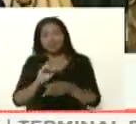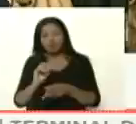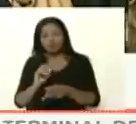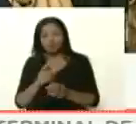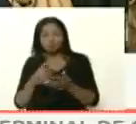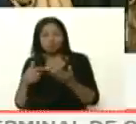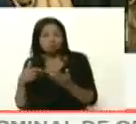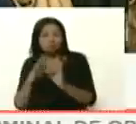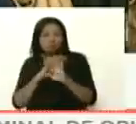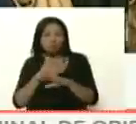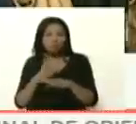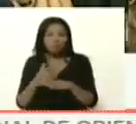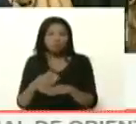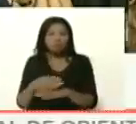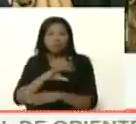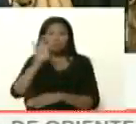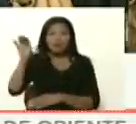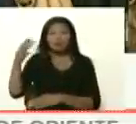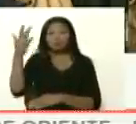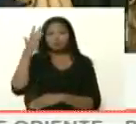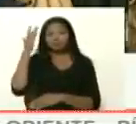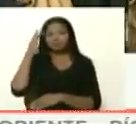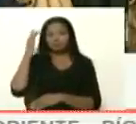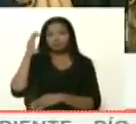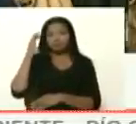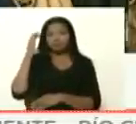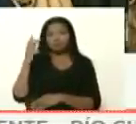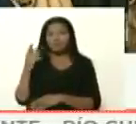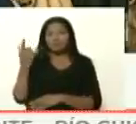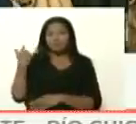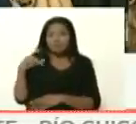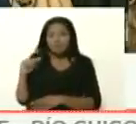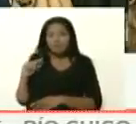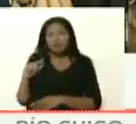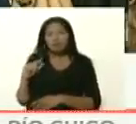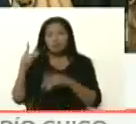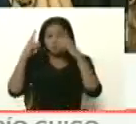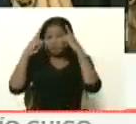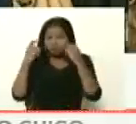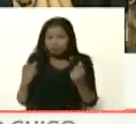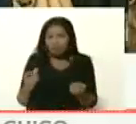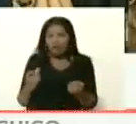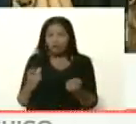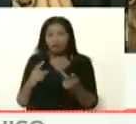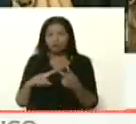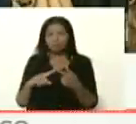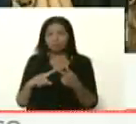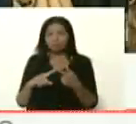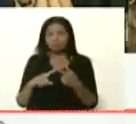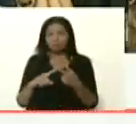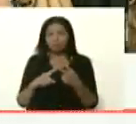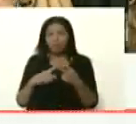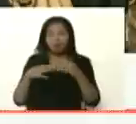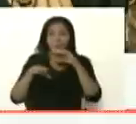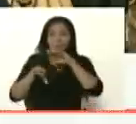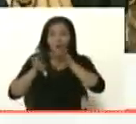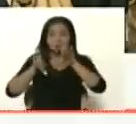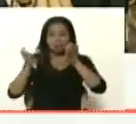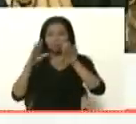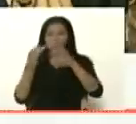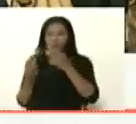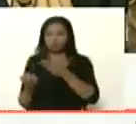país tiene el conocimiento, tiene los profesionales, para romper cualquier